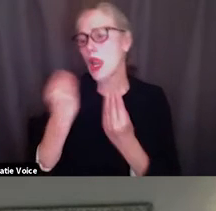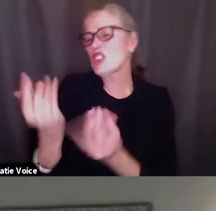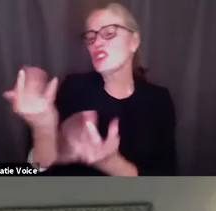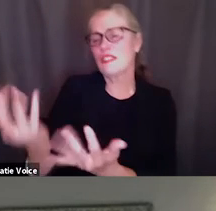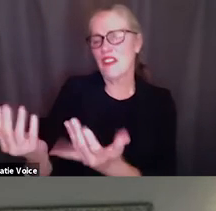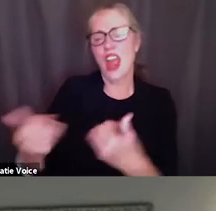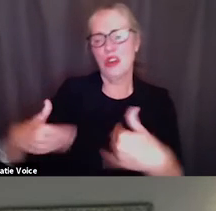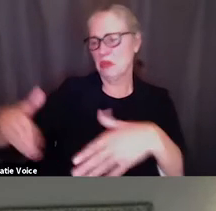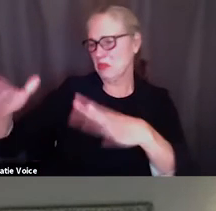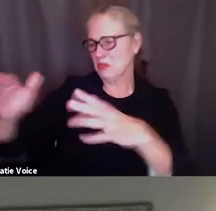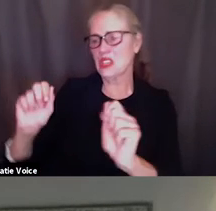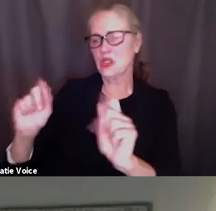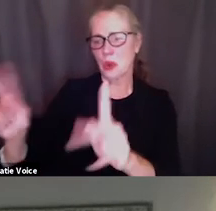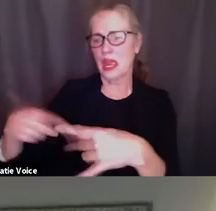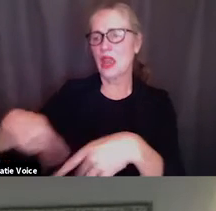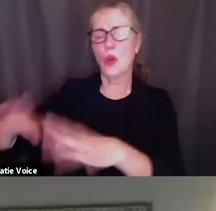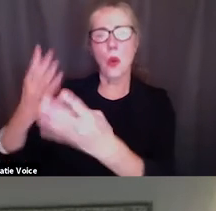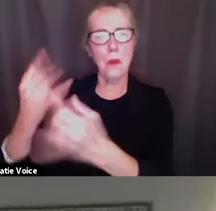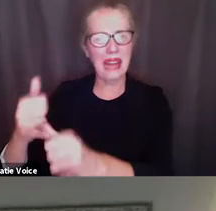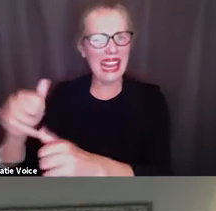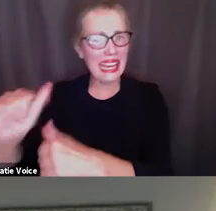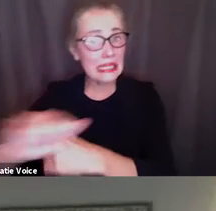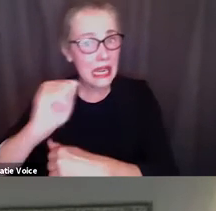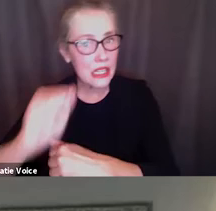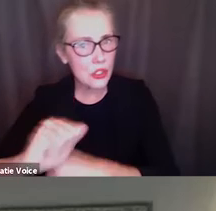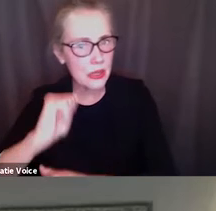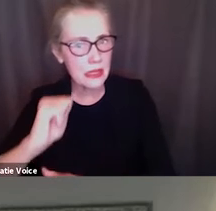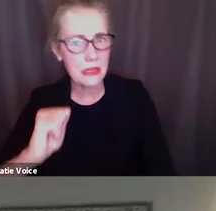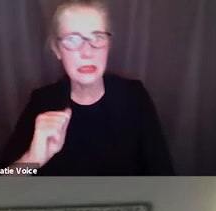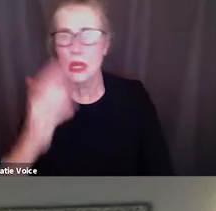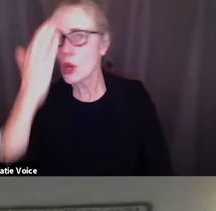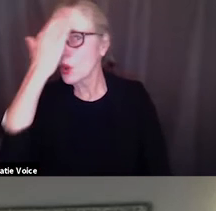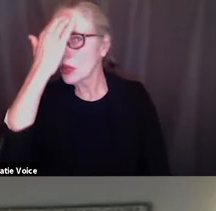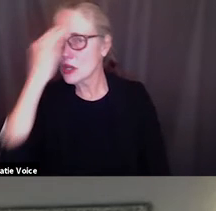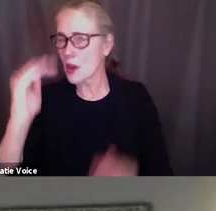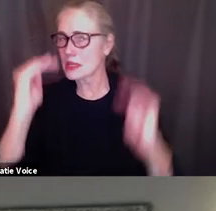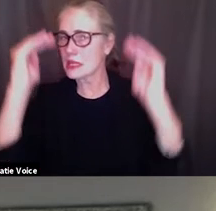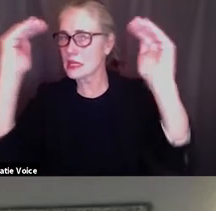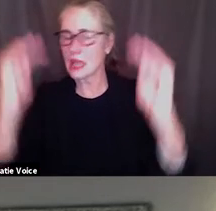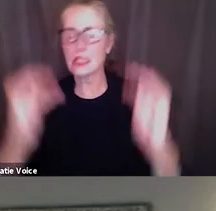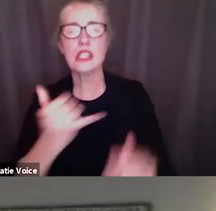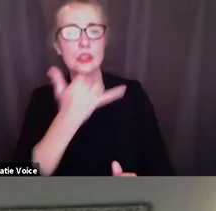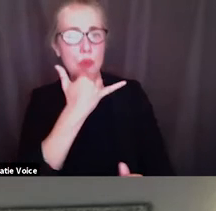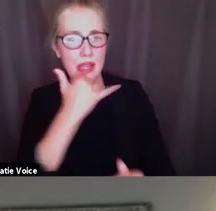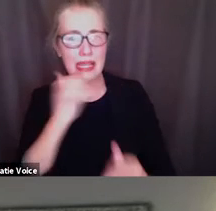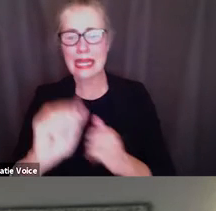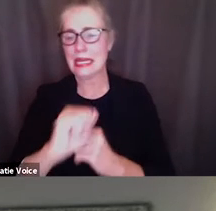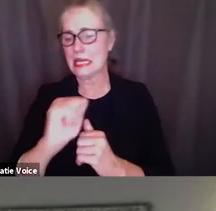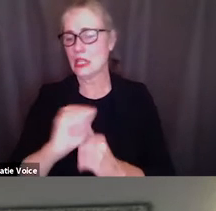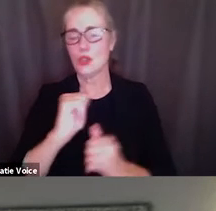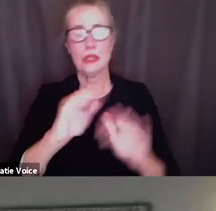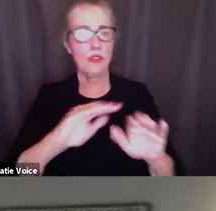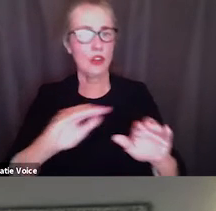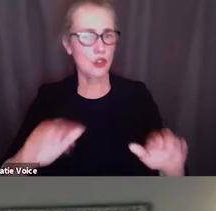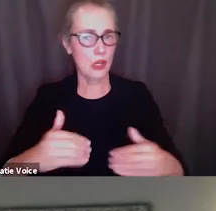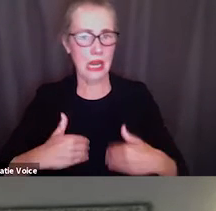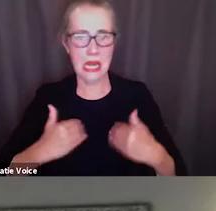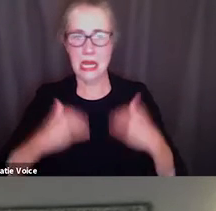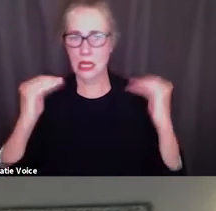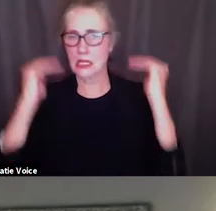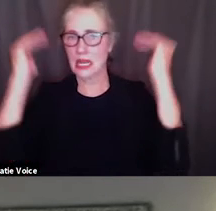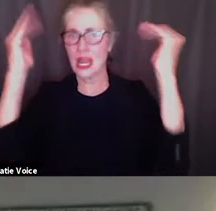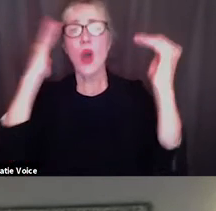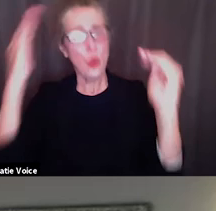fuego. Como adultos, nosotros sabemos muy bien que esto está muy mal y es muy peligroso para los jóvenes